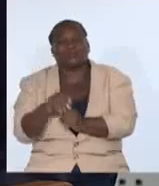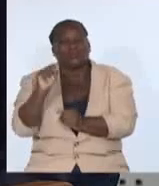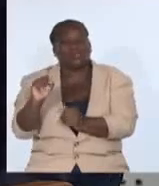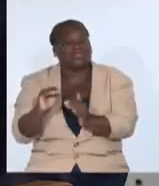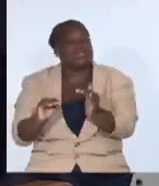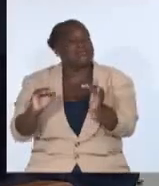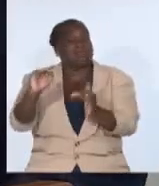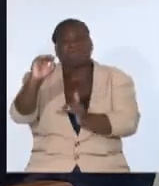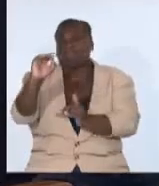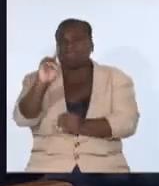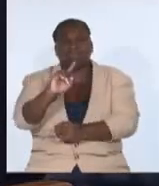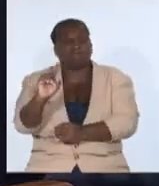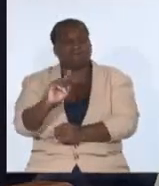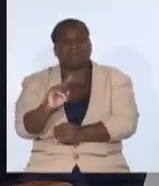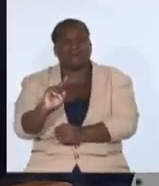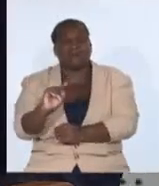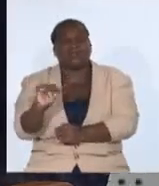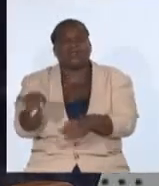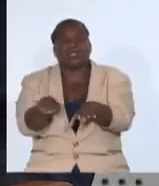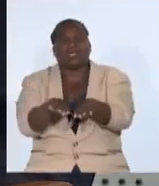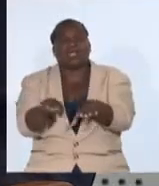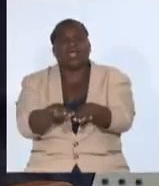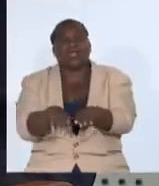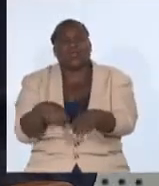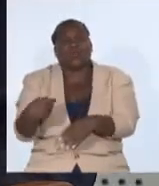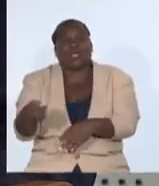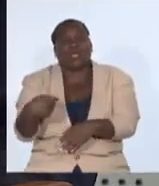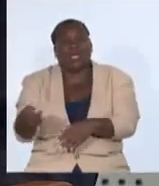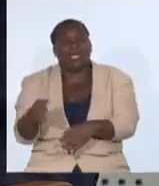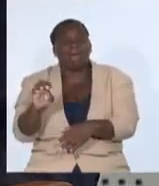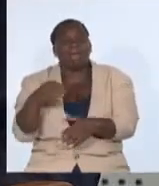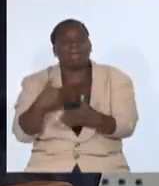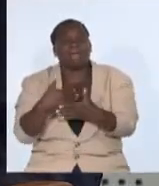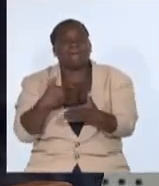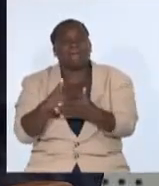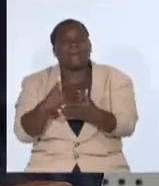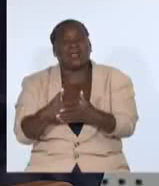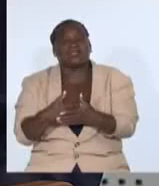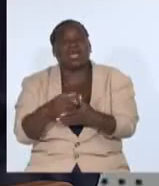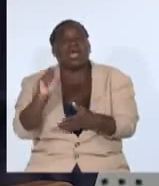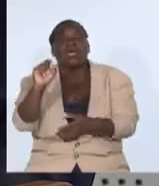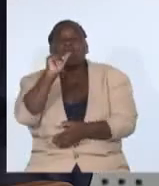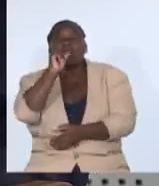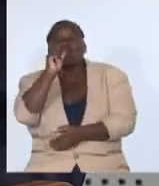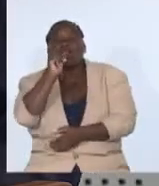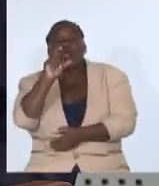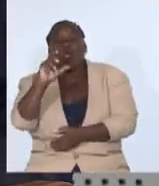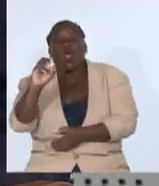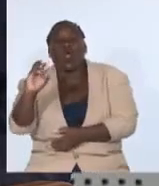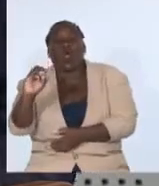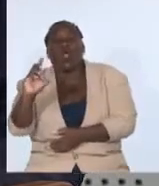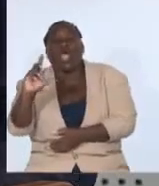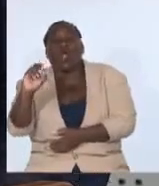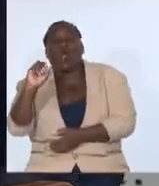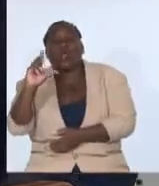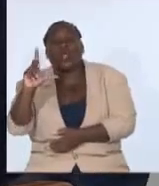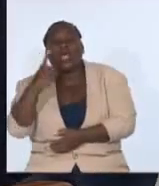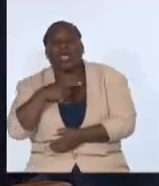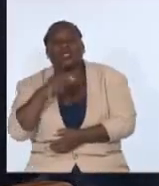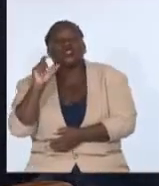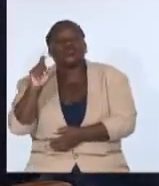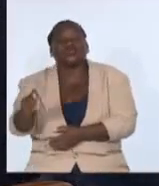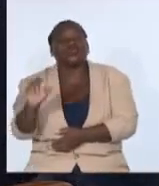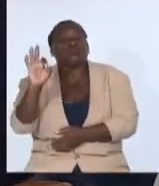el equivalente de lo que ha gastado la empresa coca-cola sola en la publicidad de su marca en los últimos ocho